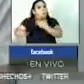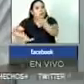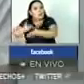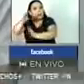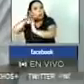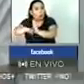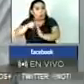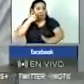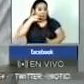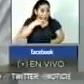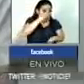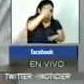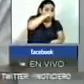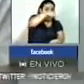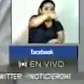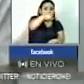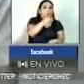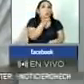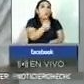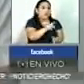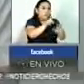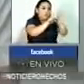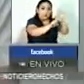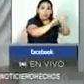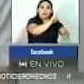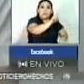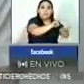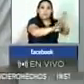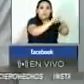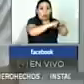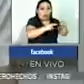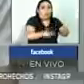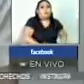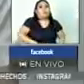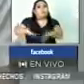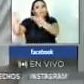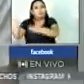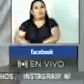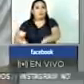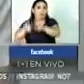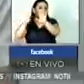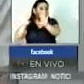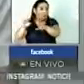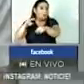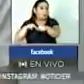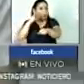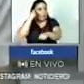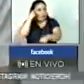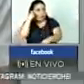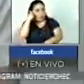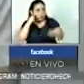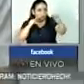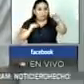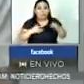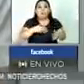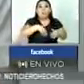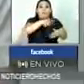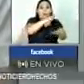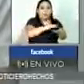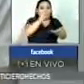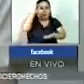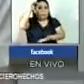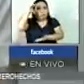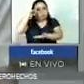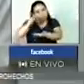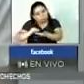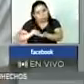Producir un quintal de azúcar cuesta 19 dólares, lo estamos exportando a 9 dólares. Hagan ustedes la cuenta que exportamos 10 millones